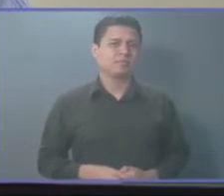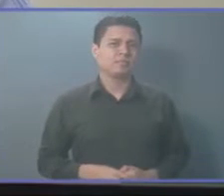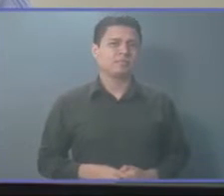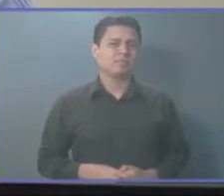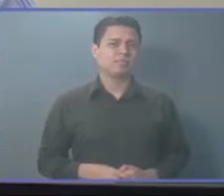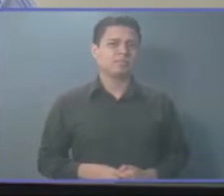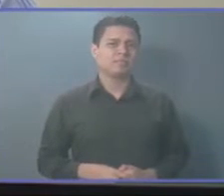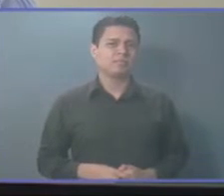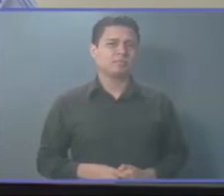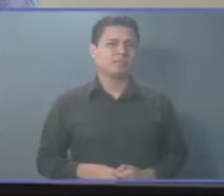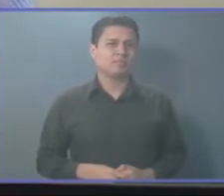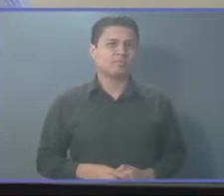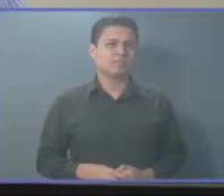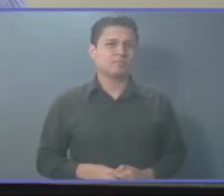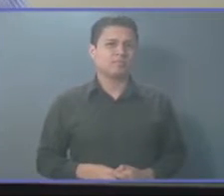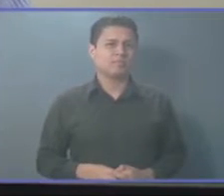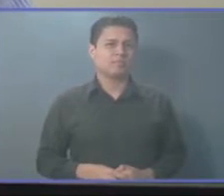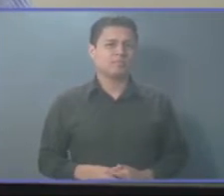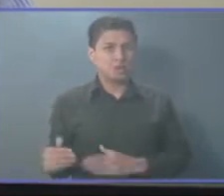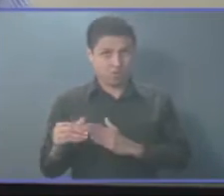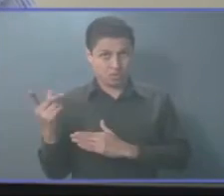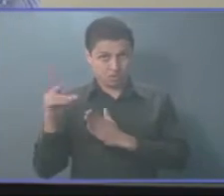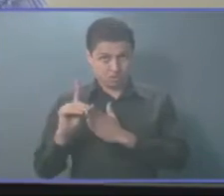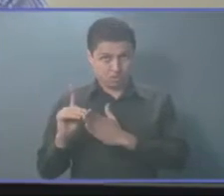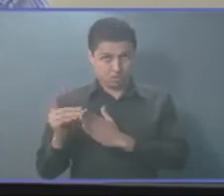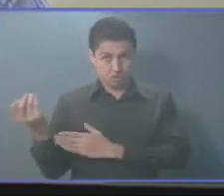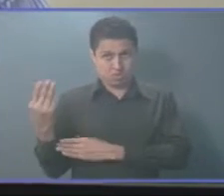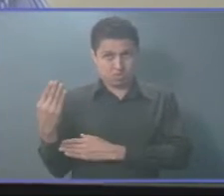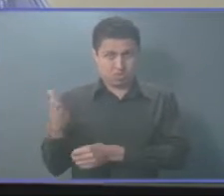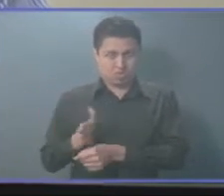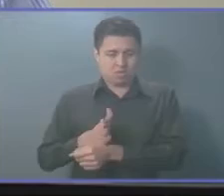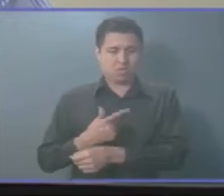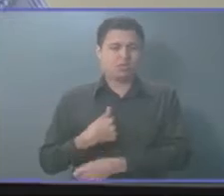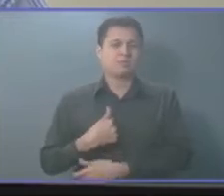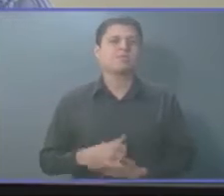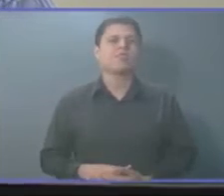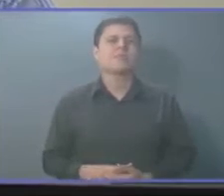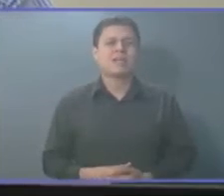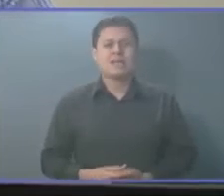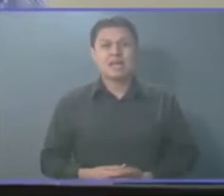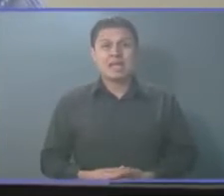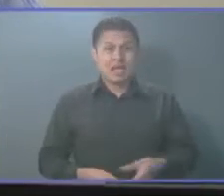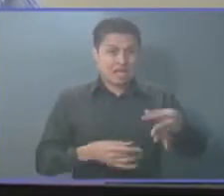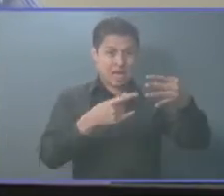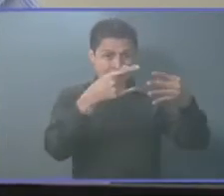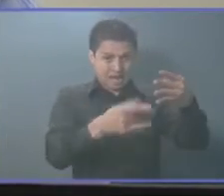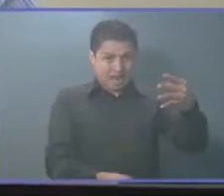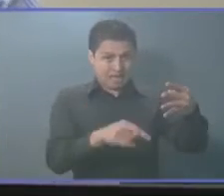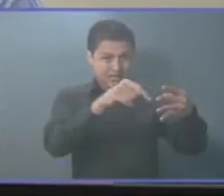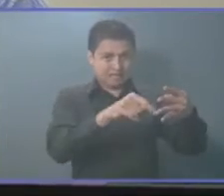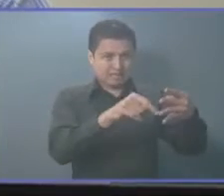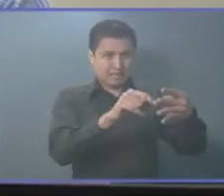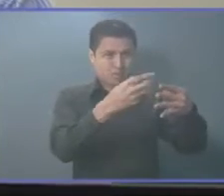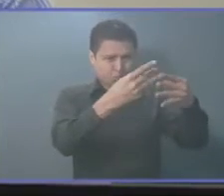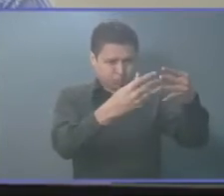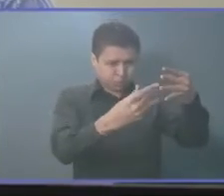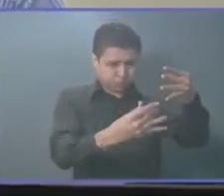Básicamente, como dijo un colega que me antecedió, casi el 90% de esta ley fue